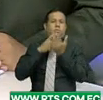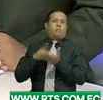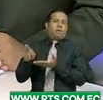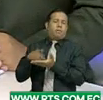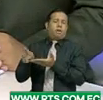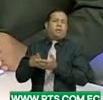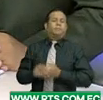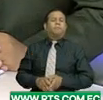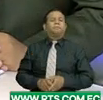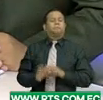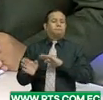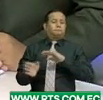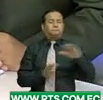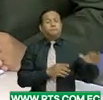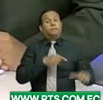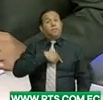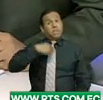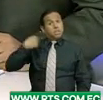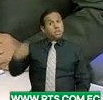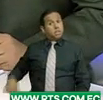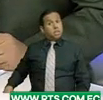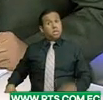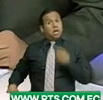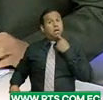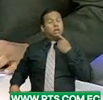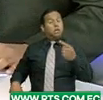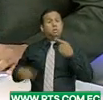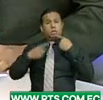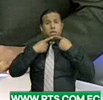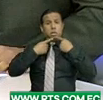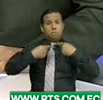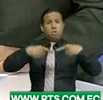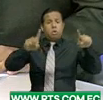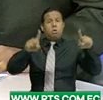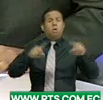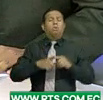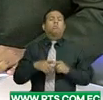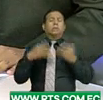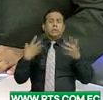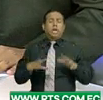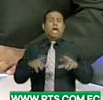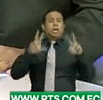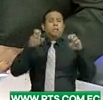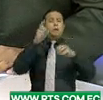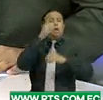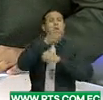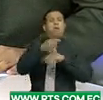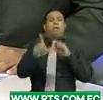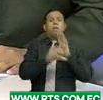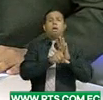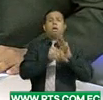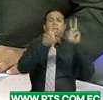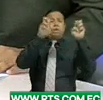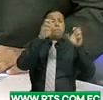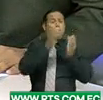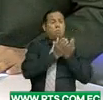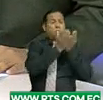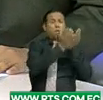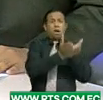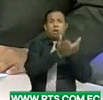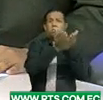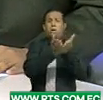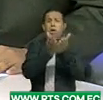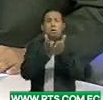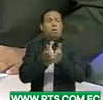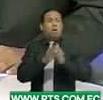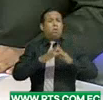Y China anunció que a partir del 1 de septiembre se realizará la moratoria pesquera en aguas internacionales, medida que estará vigente durante 3 meses.